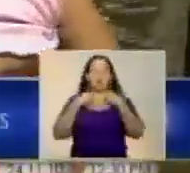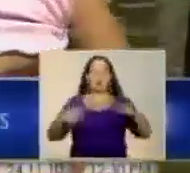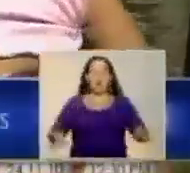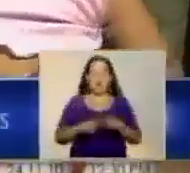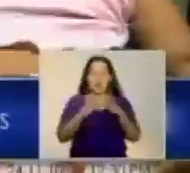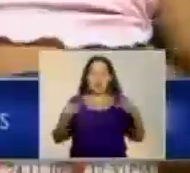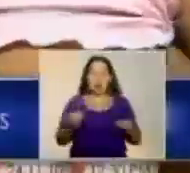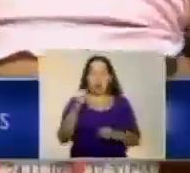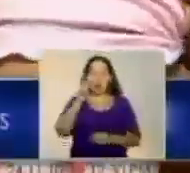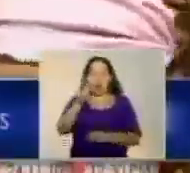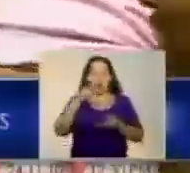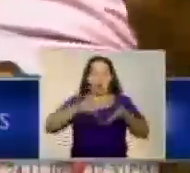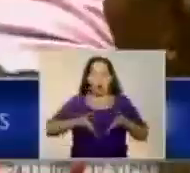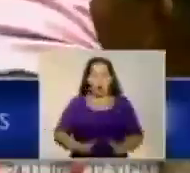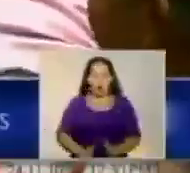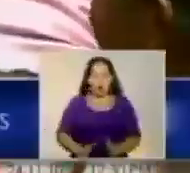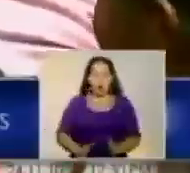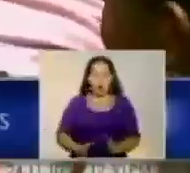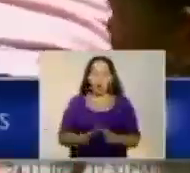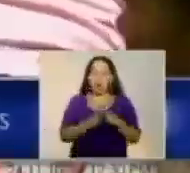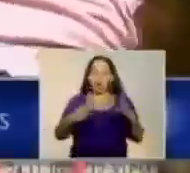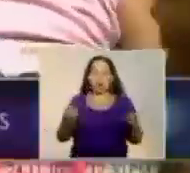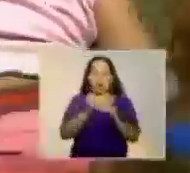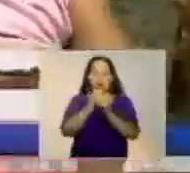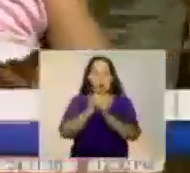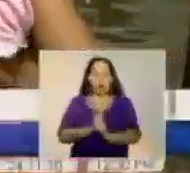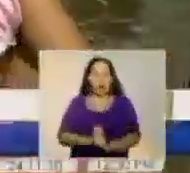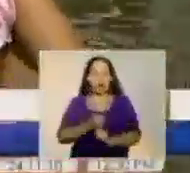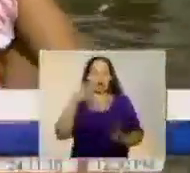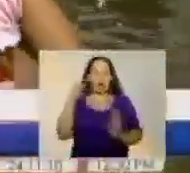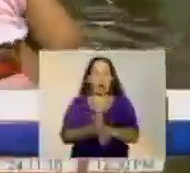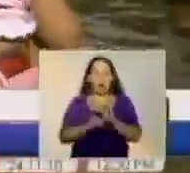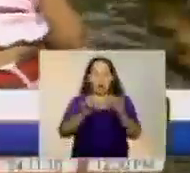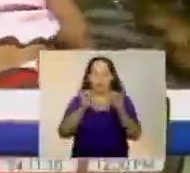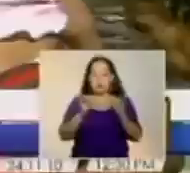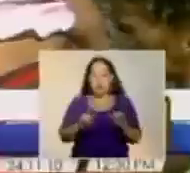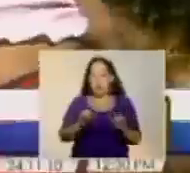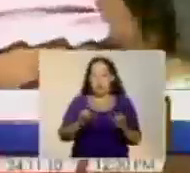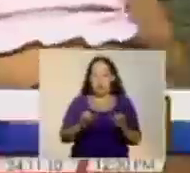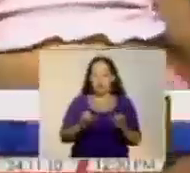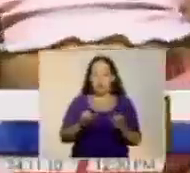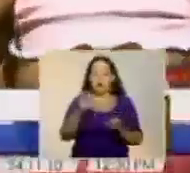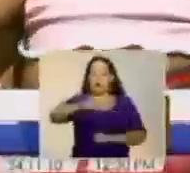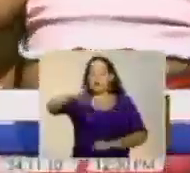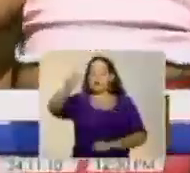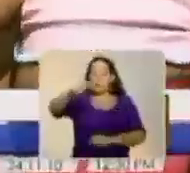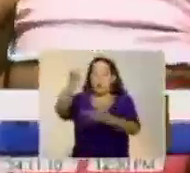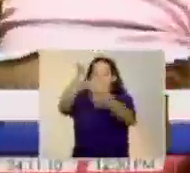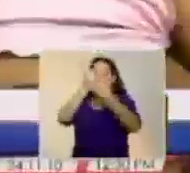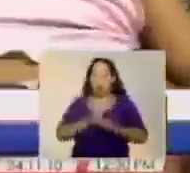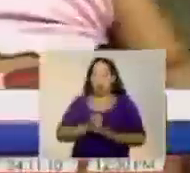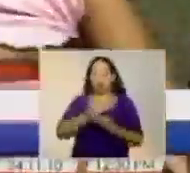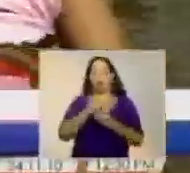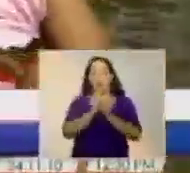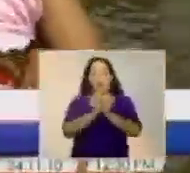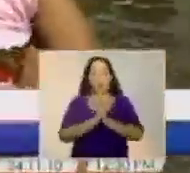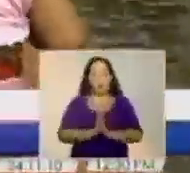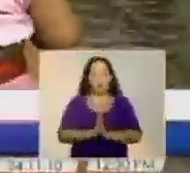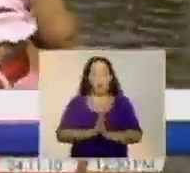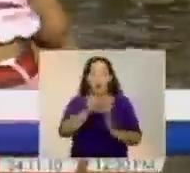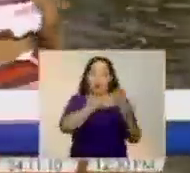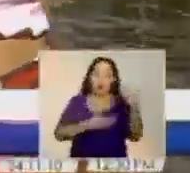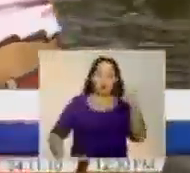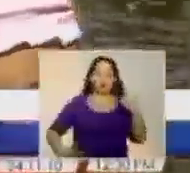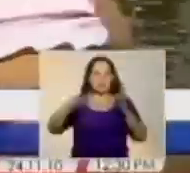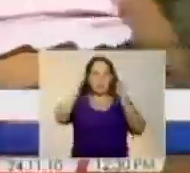cosas, todo, tengo dos niños y todos estamos aquí en la misma situación. Aquí no, si necesitamos es que nos vengan y nos ayuden, por favor, que el